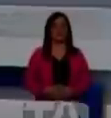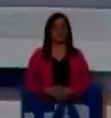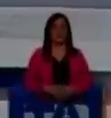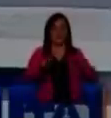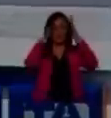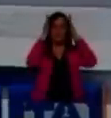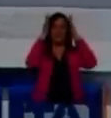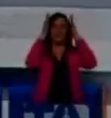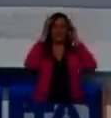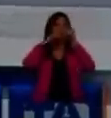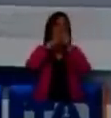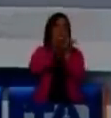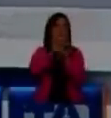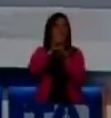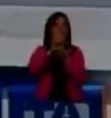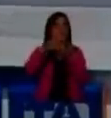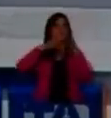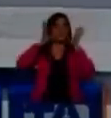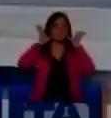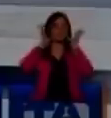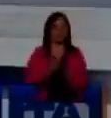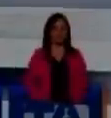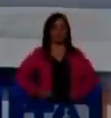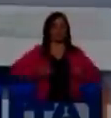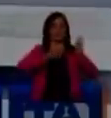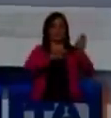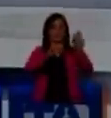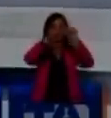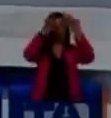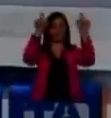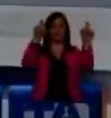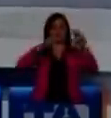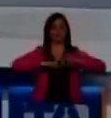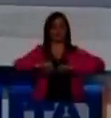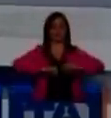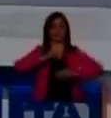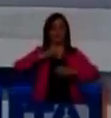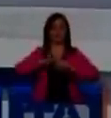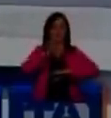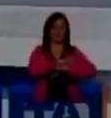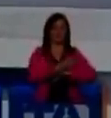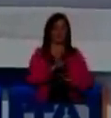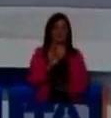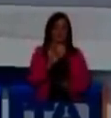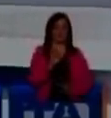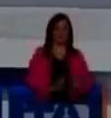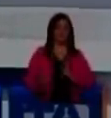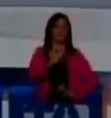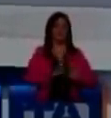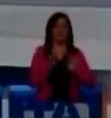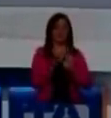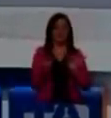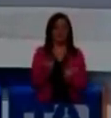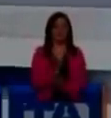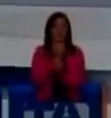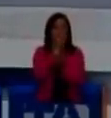Gracias, mucha atención. La primera semana de diciembre fue entregado a la empresa Metro de Quito el análisis de los hallazgos arqueológicos en